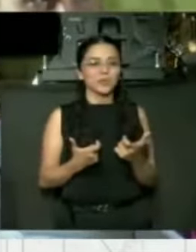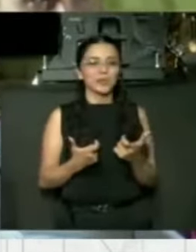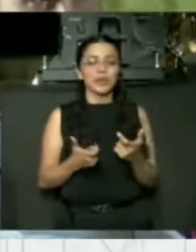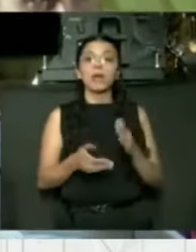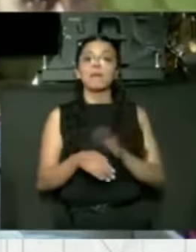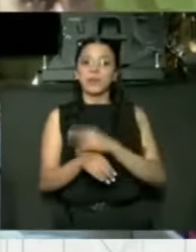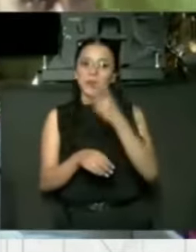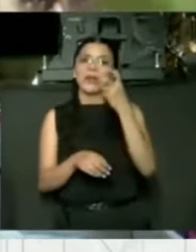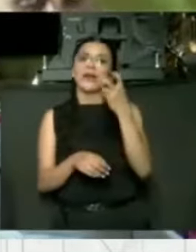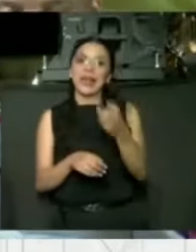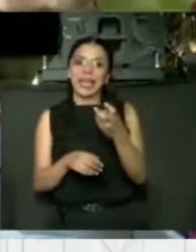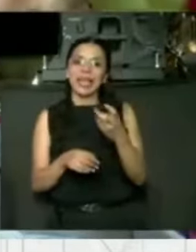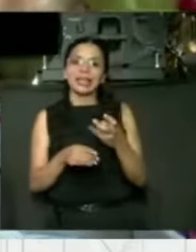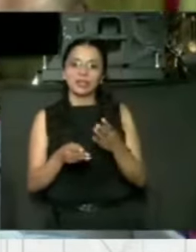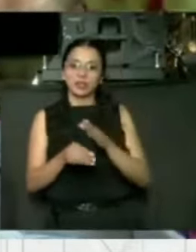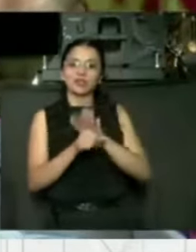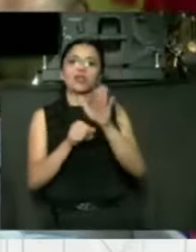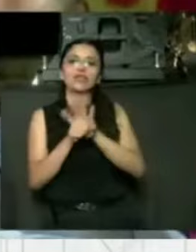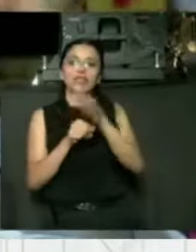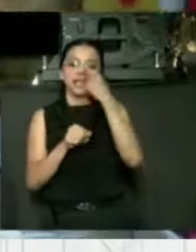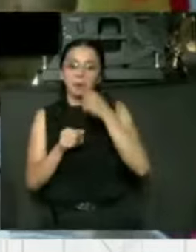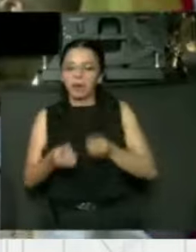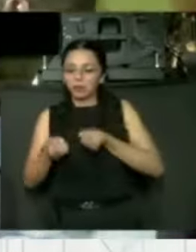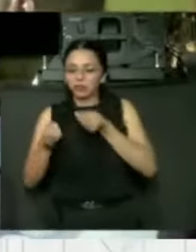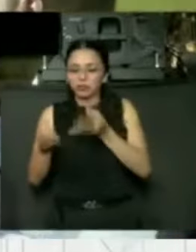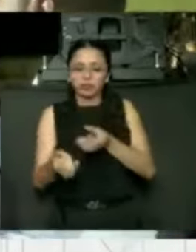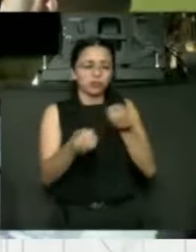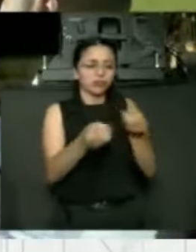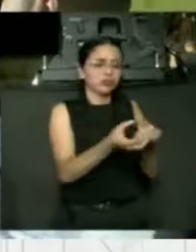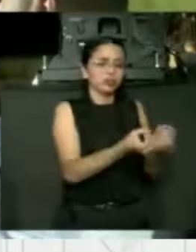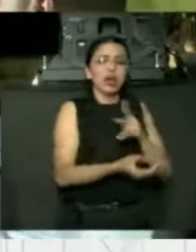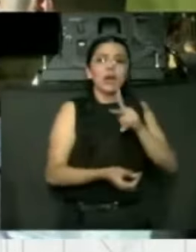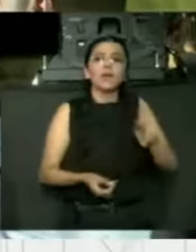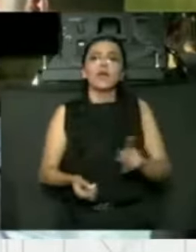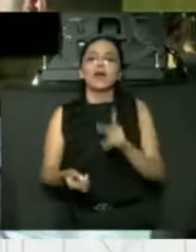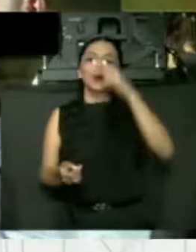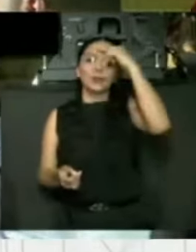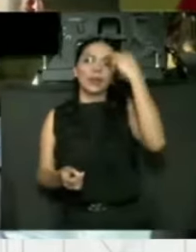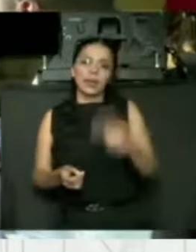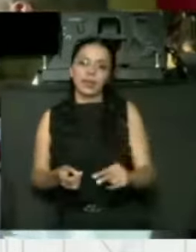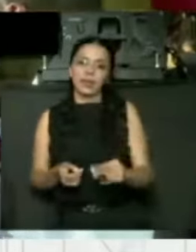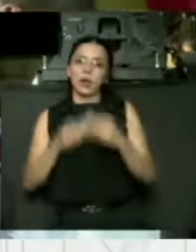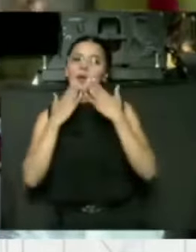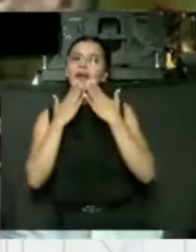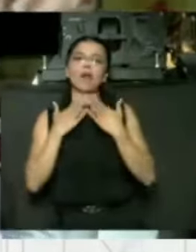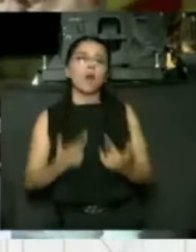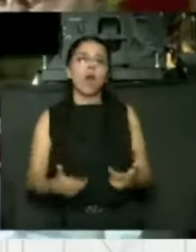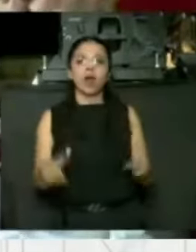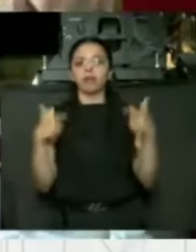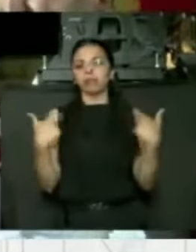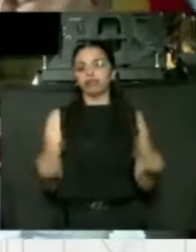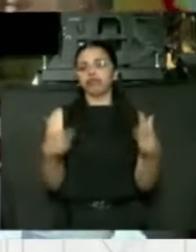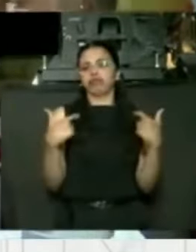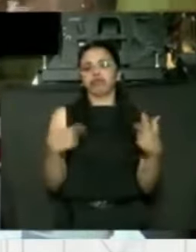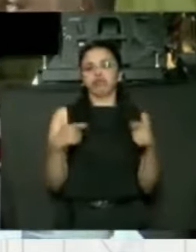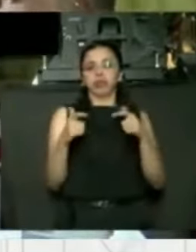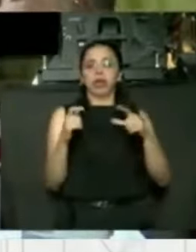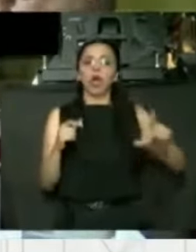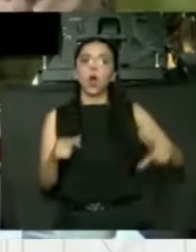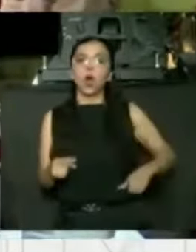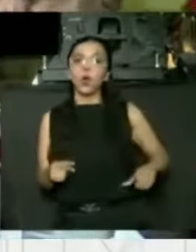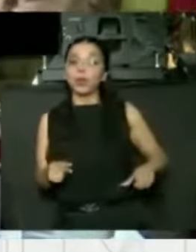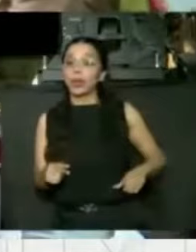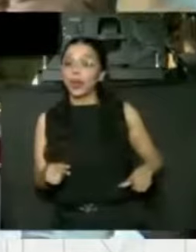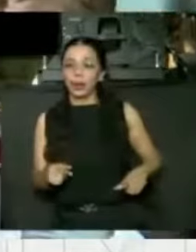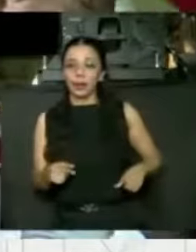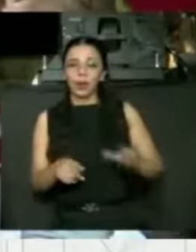por eso alcanza para destinarlo al pueblo de México. Además, ya no hay esos grandes lujos en el gobierno.